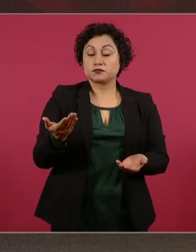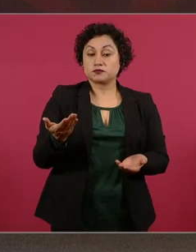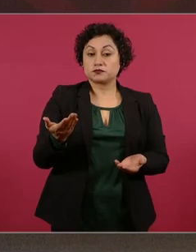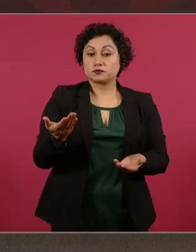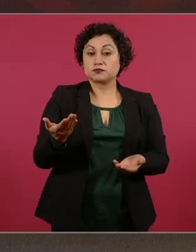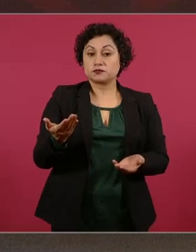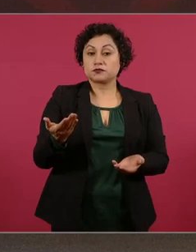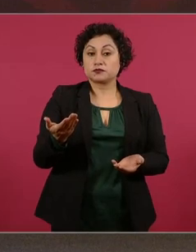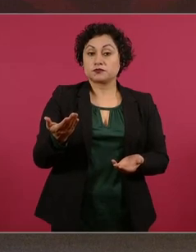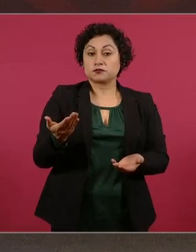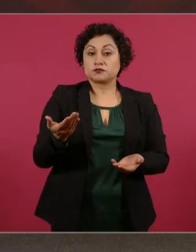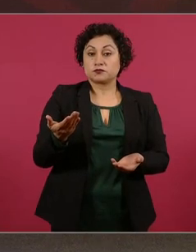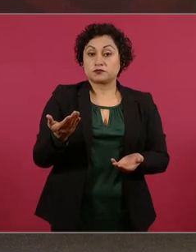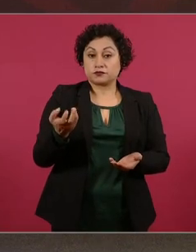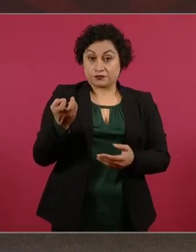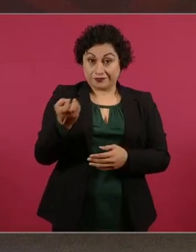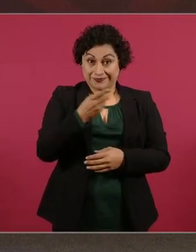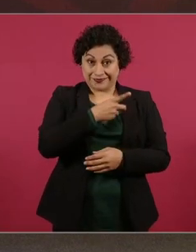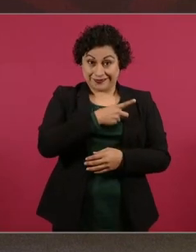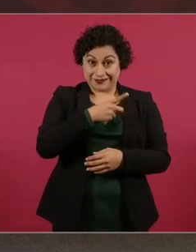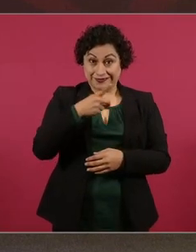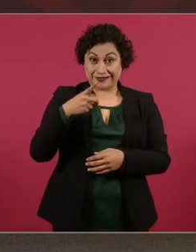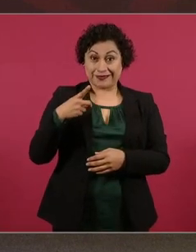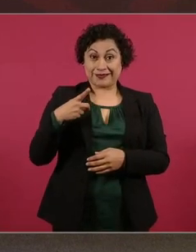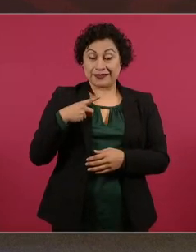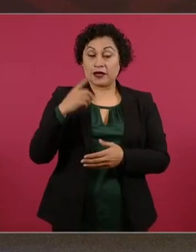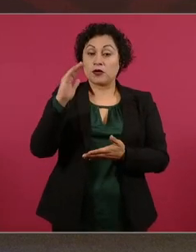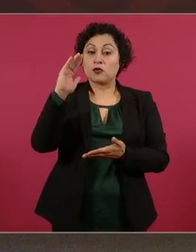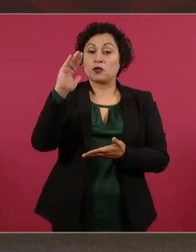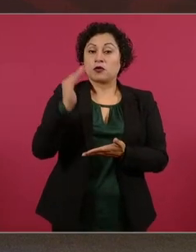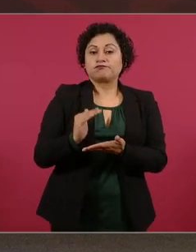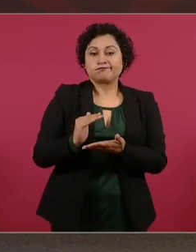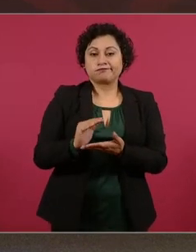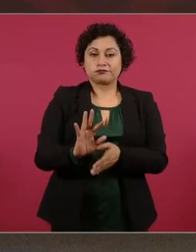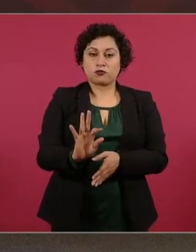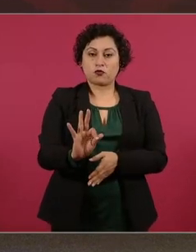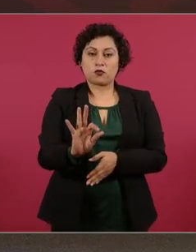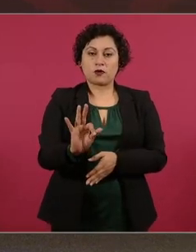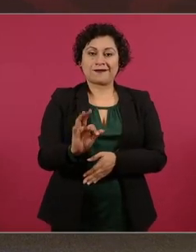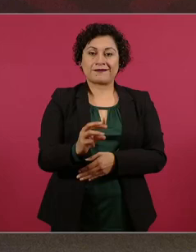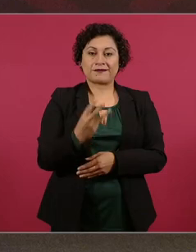reducir la deuda a 43 puntos.